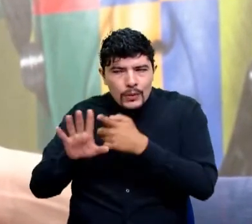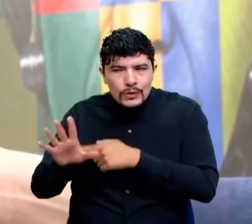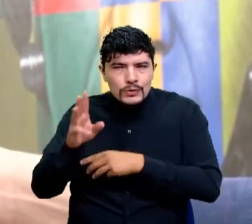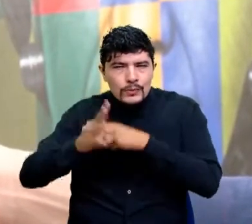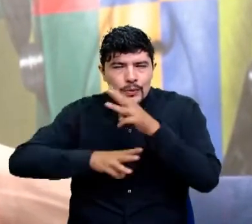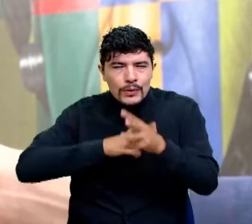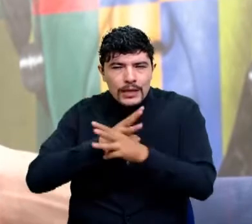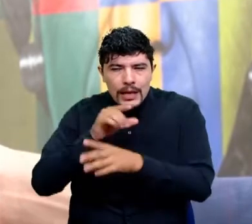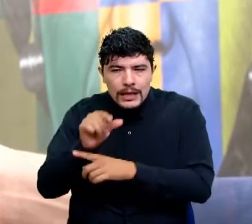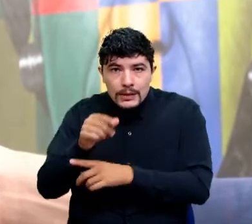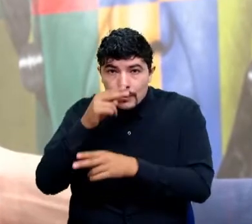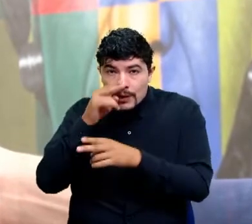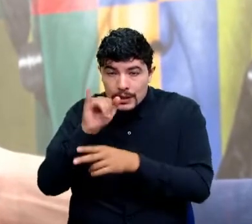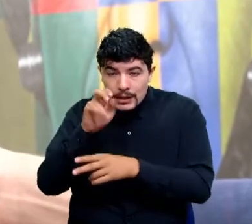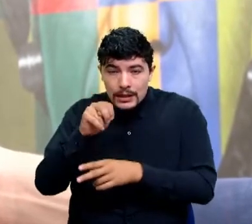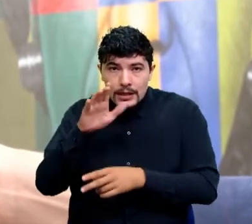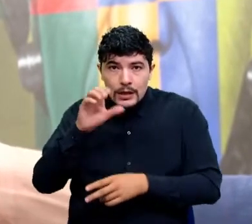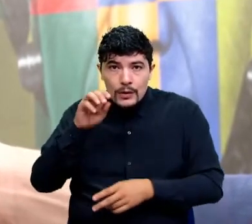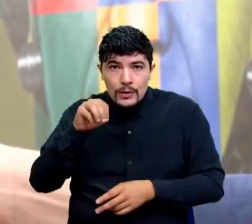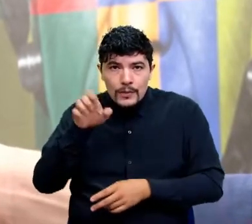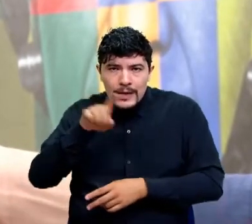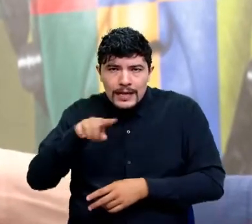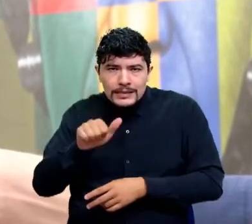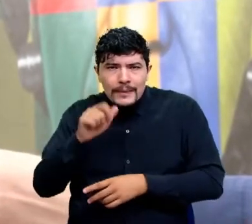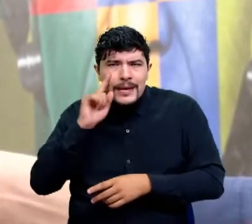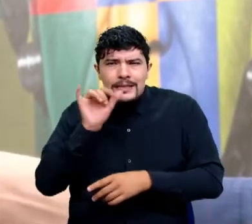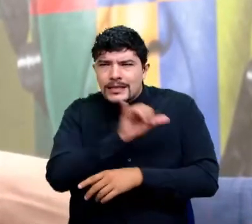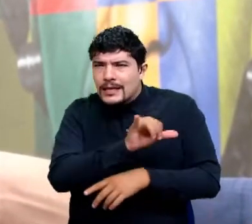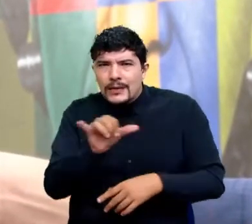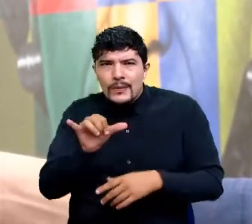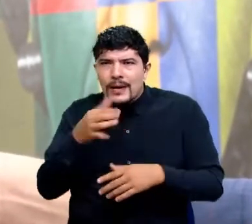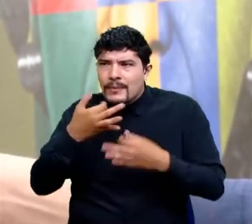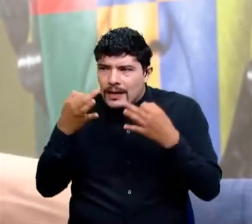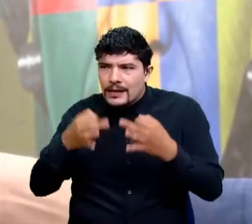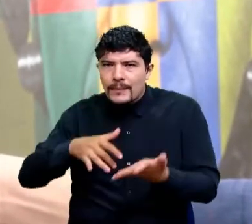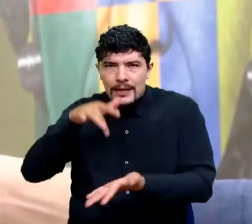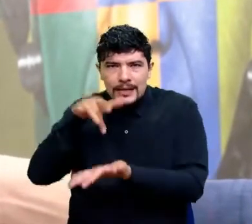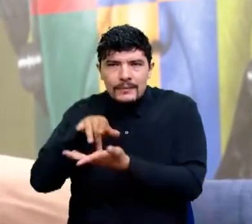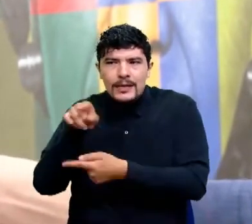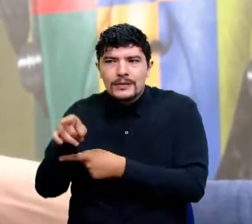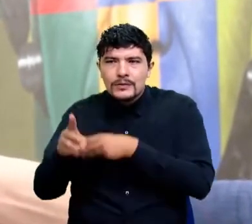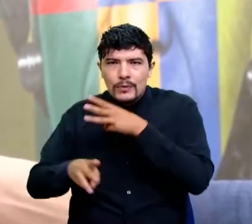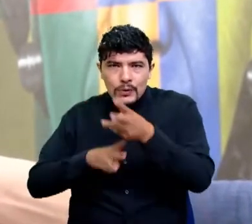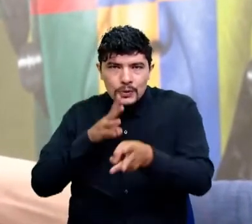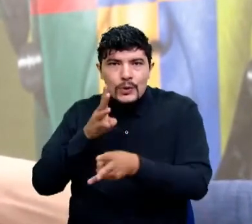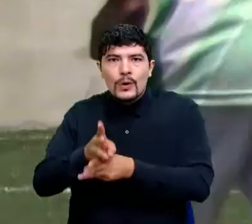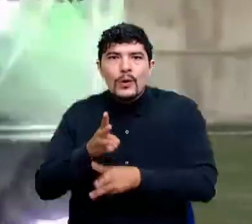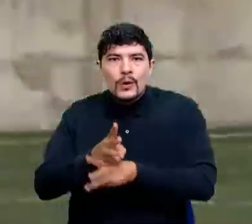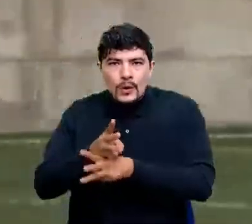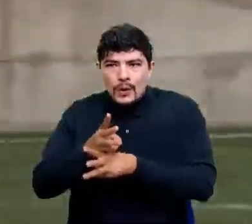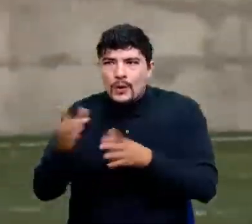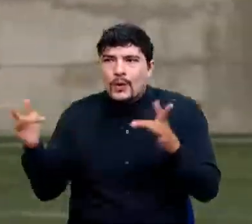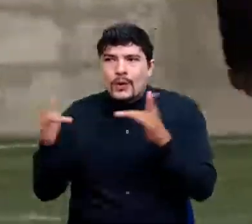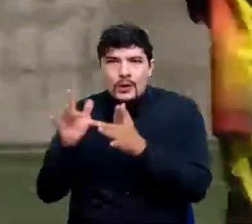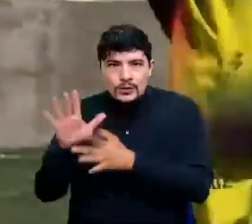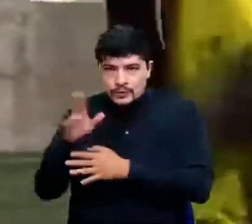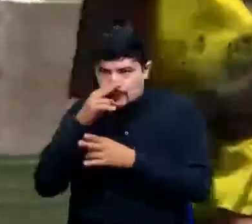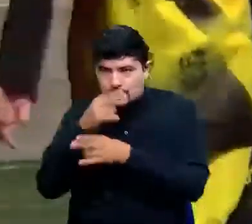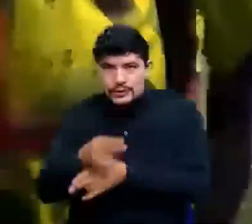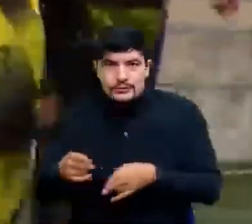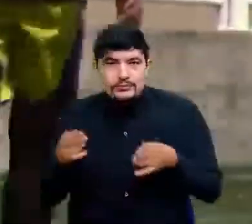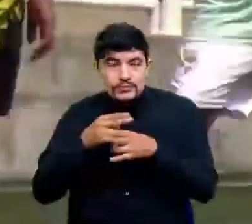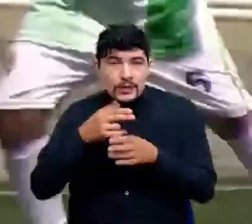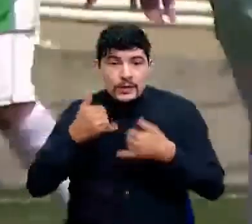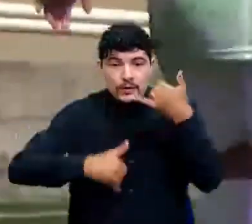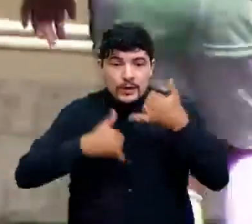income esa es hacer sentir a los niños como si estuvieran disfrutando disputando un auténtico mundial de fútbol especialmente diseñado para ellos los partidos del mundialito